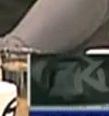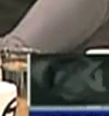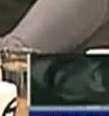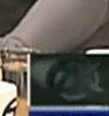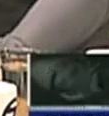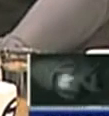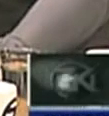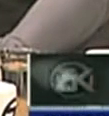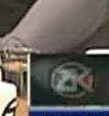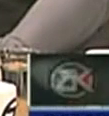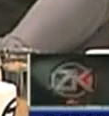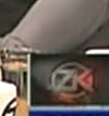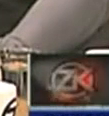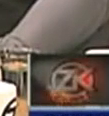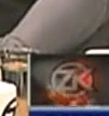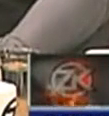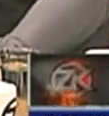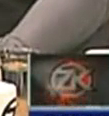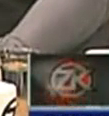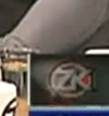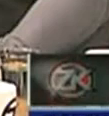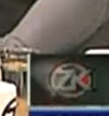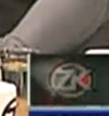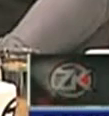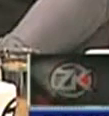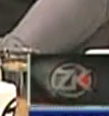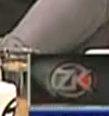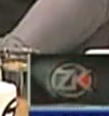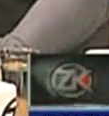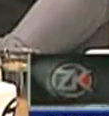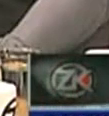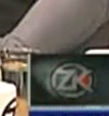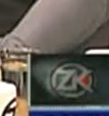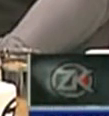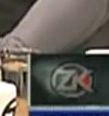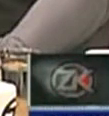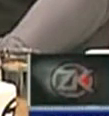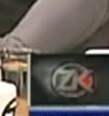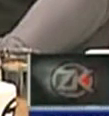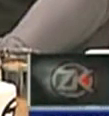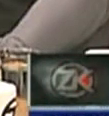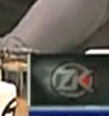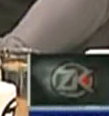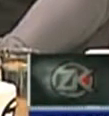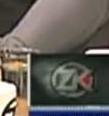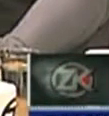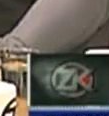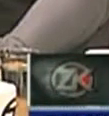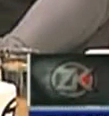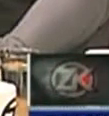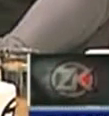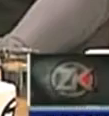Madroñero en las redes sociales. Y creo que fue tendencia en Instagram. Nos pasamos, de verdad. De verdad nos pasamos. La sobrina. 500 votos y